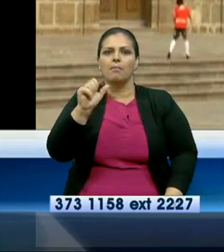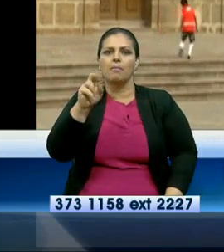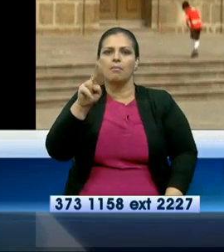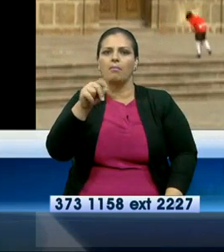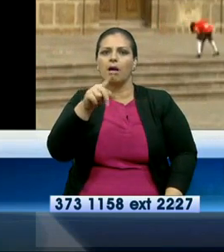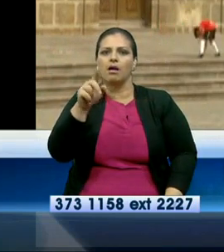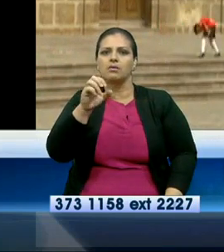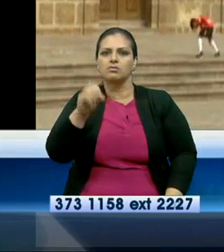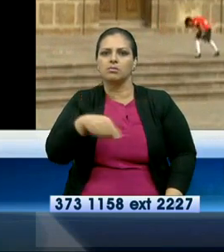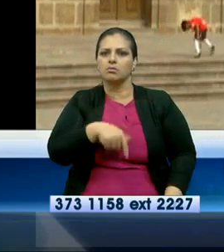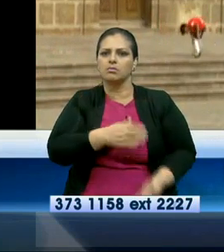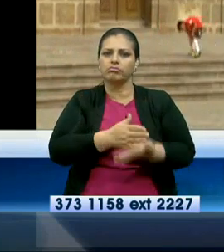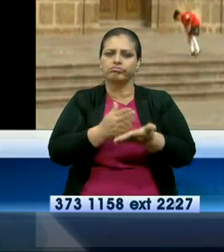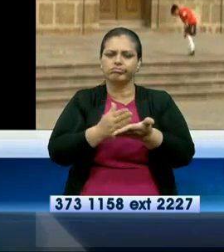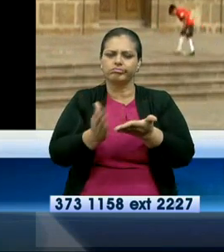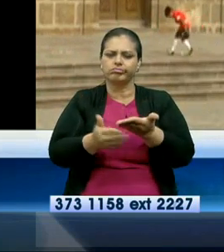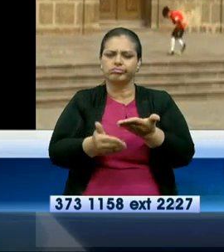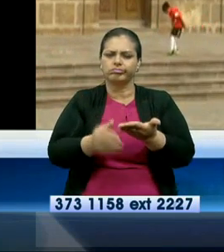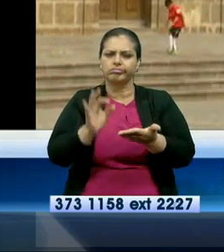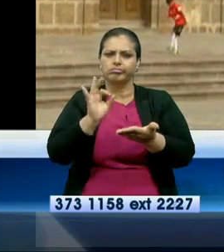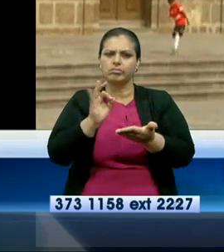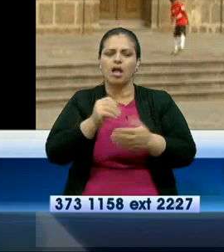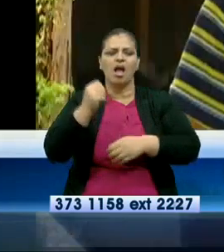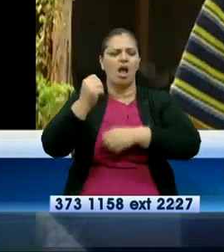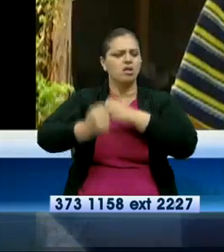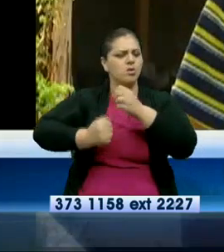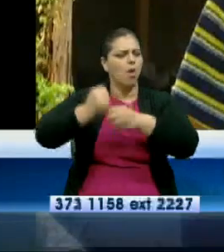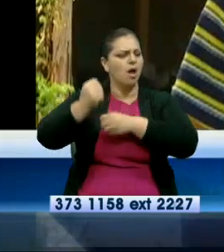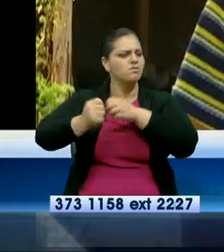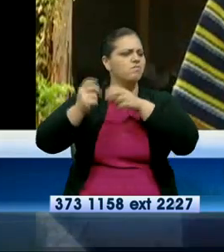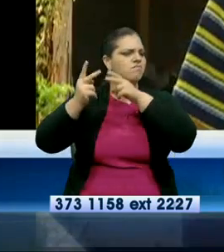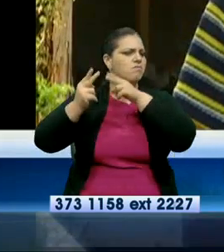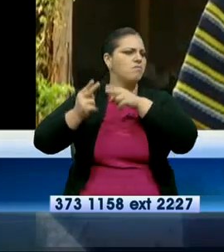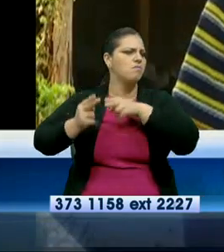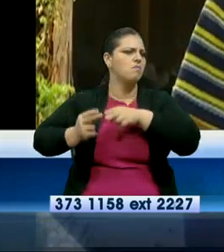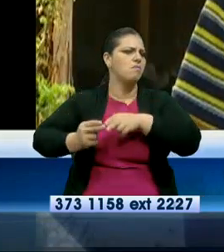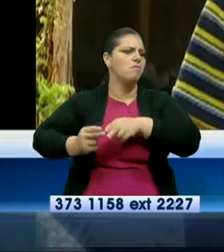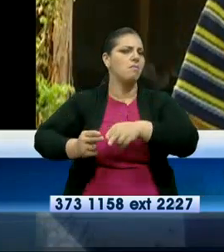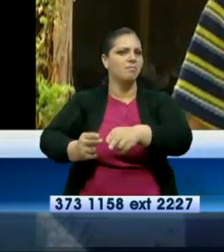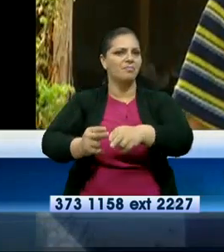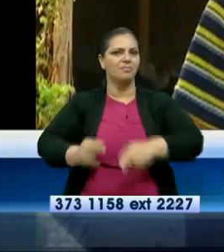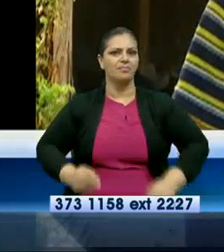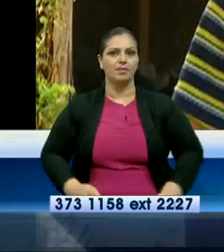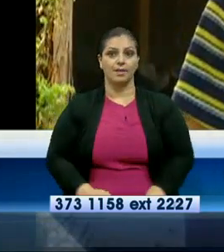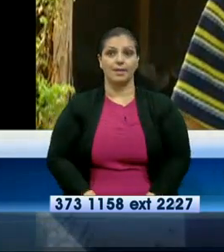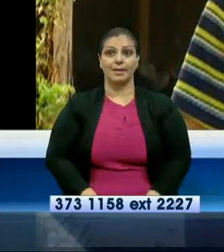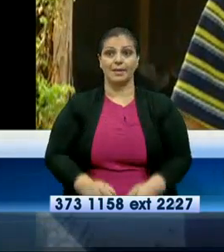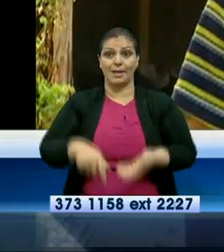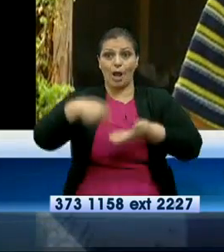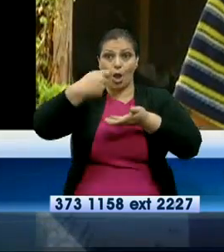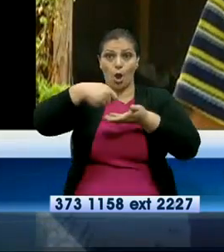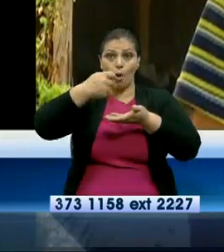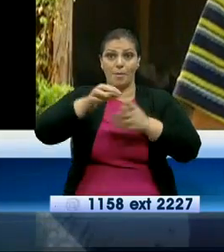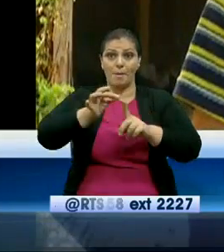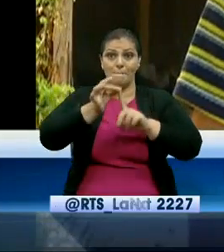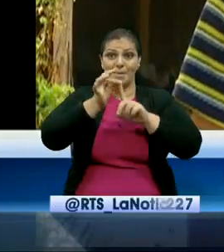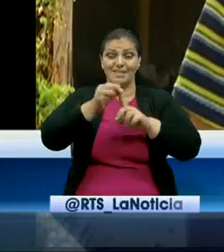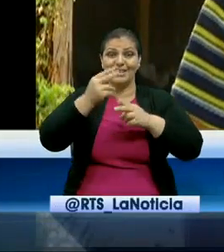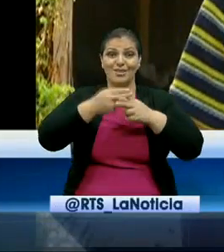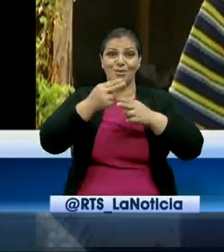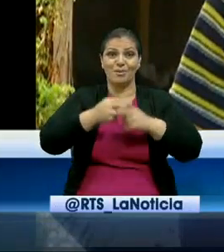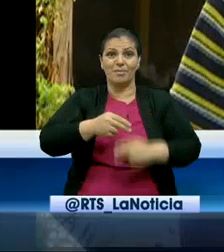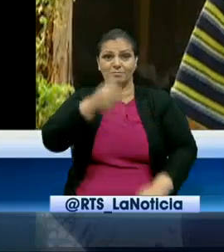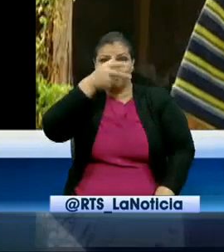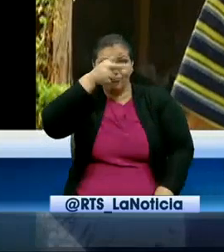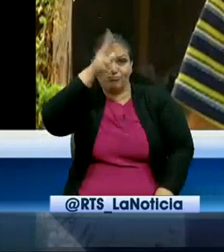de año en año, generación tras generación. El plato tradicional aquí se llama el gallo mote. Esta aparece únicamente en